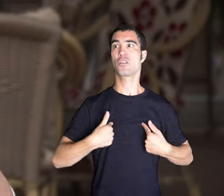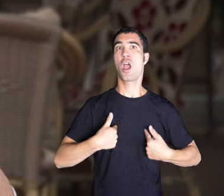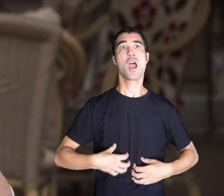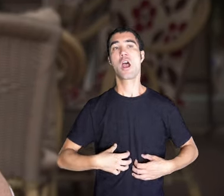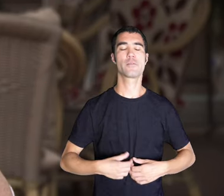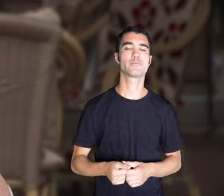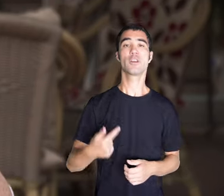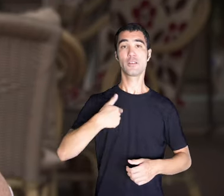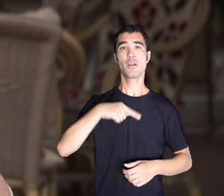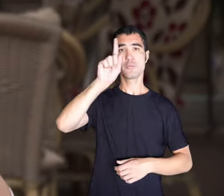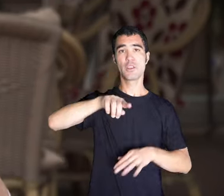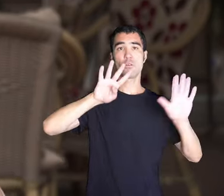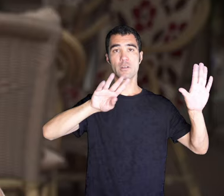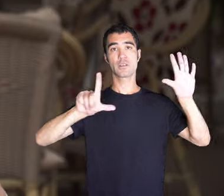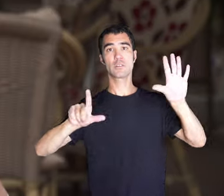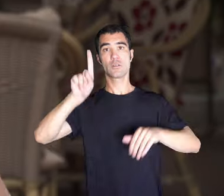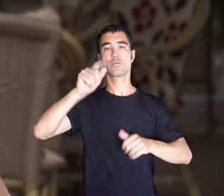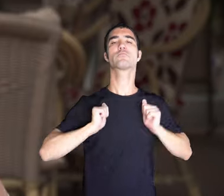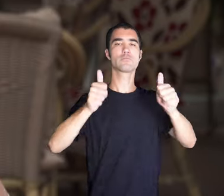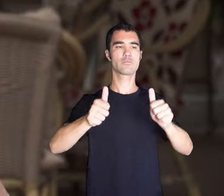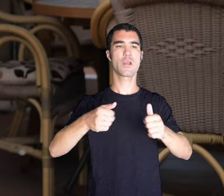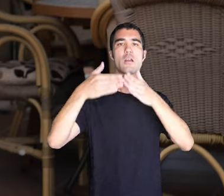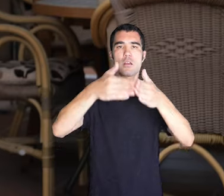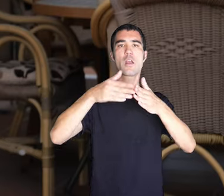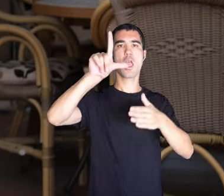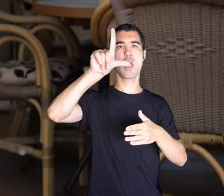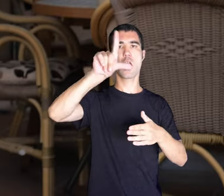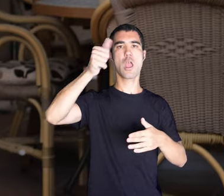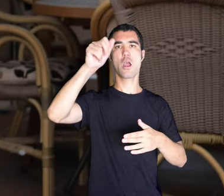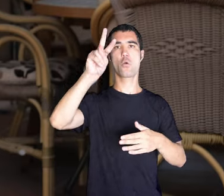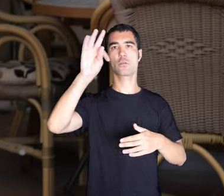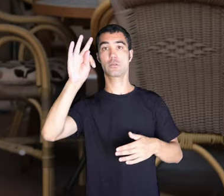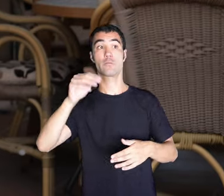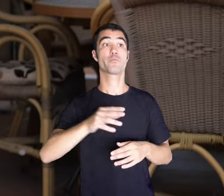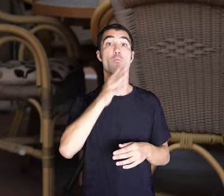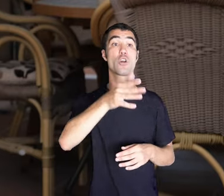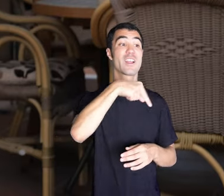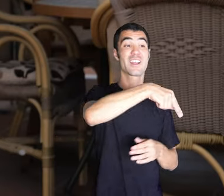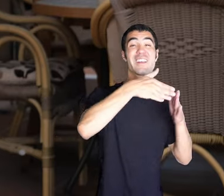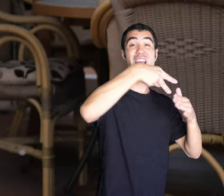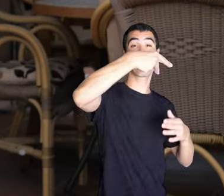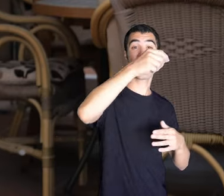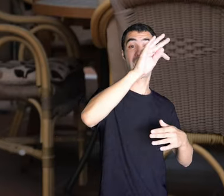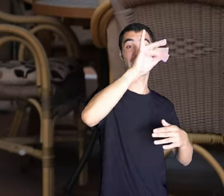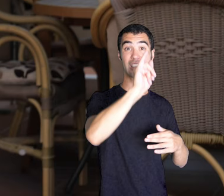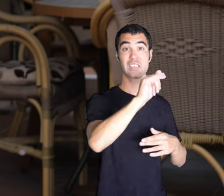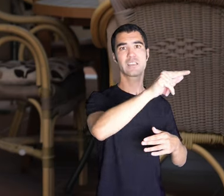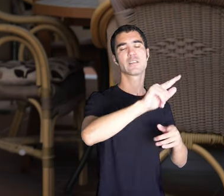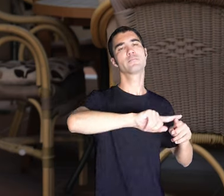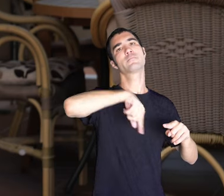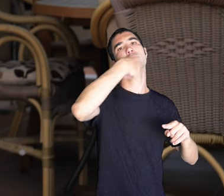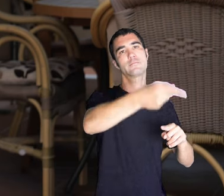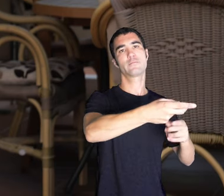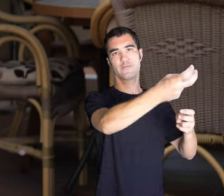entonces, con el yaúd, porque la Nati llegó en 72.